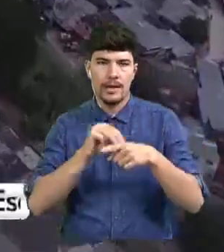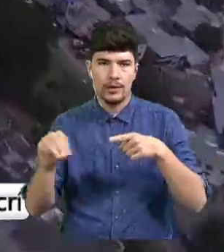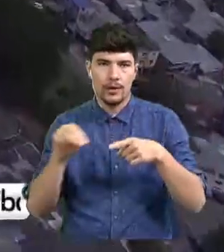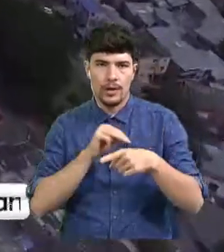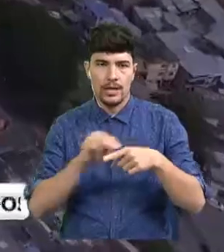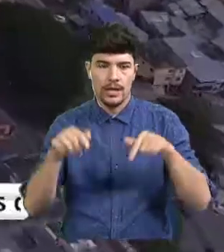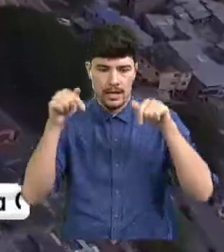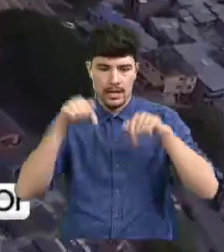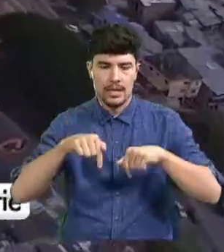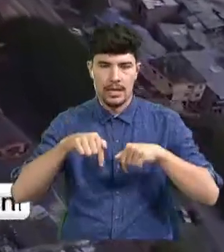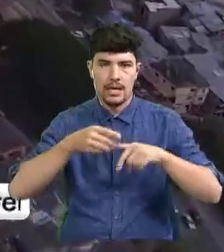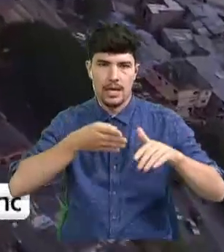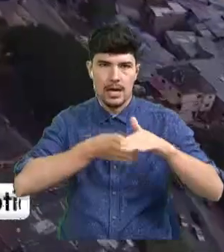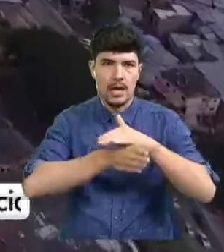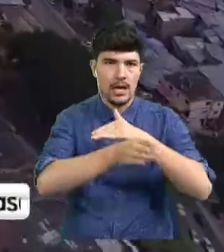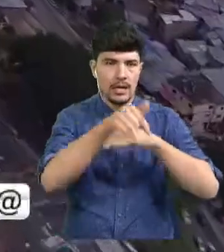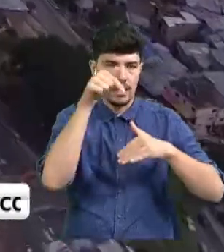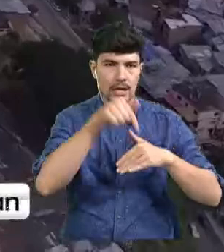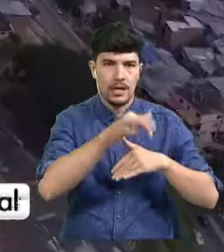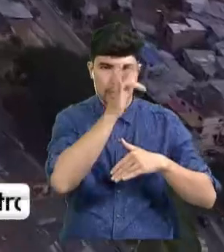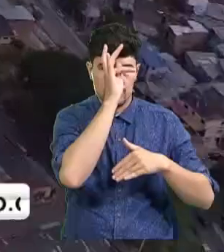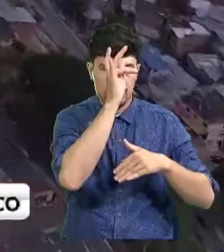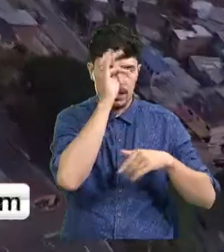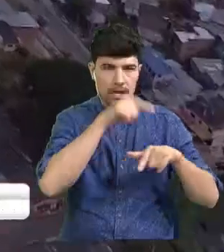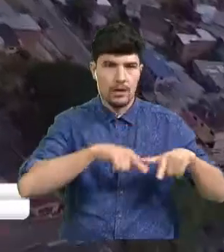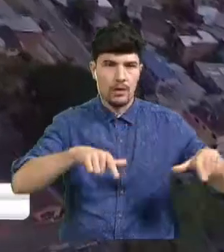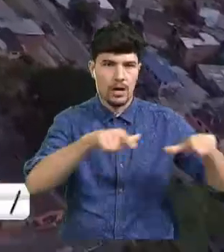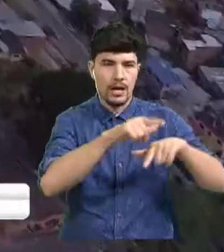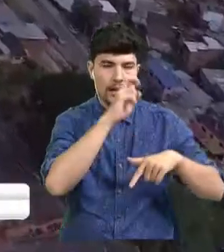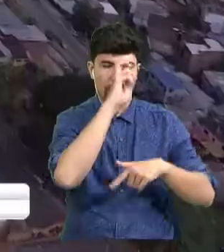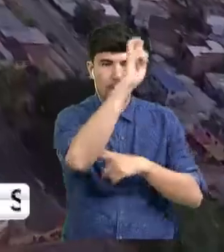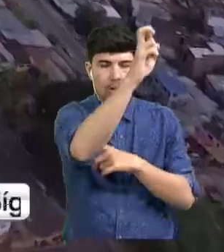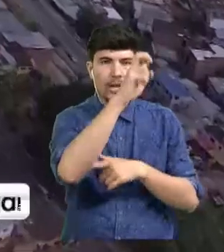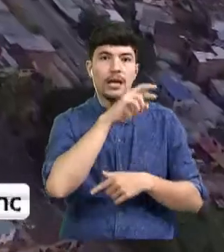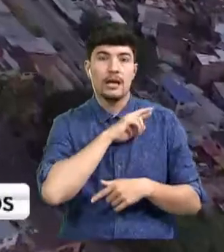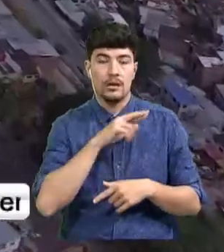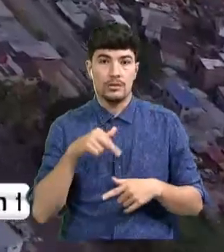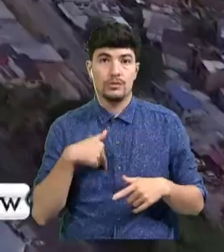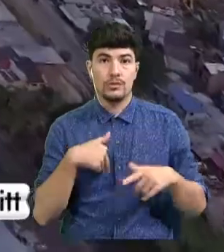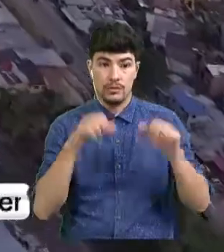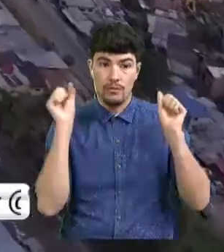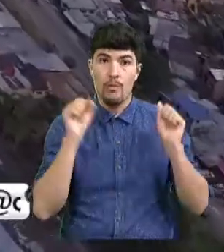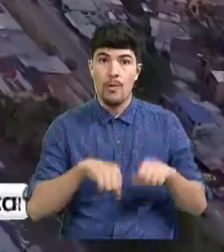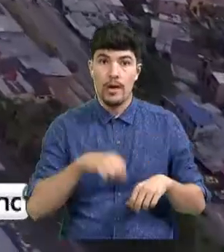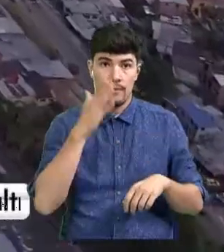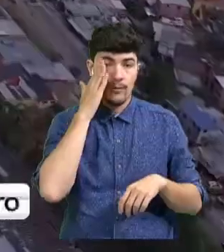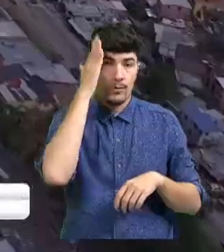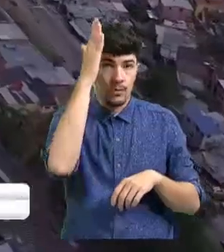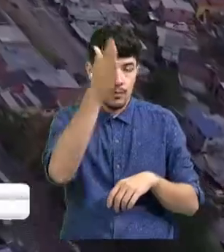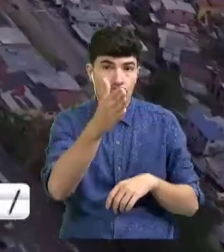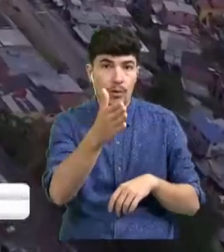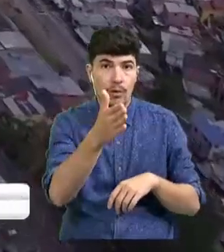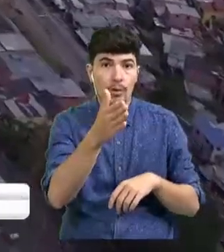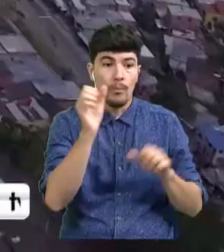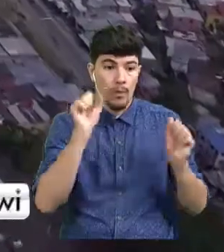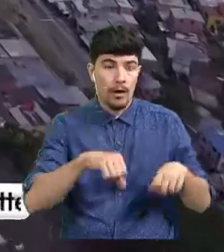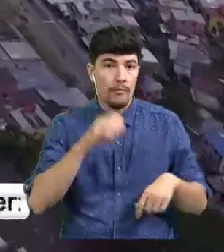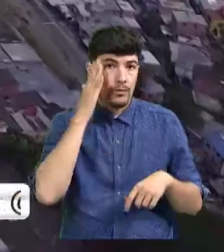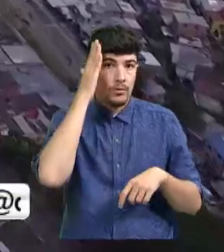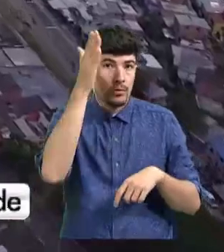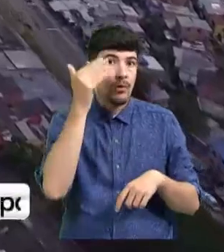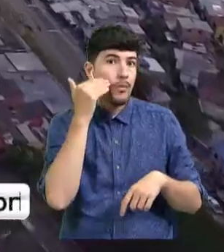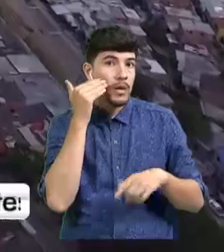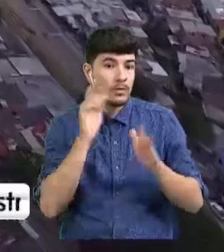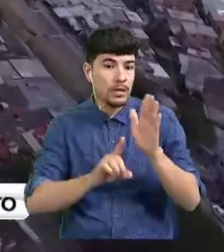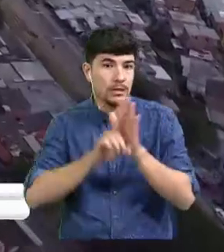masivo aquí en la entrada al Hospital Local del Norte, que eso nos va a permitir que a futuro, cuando desarrollemos